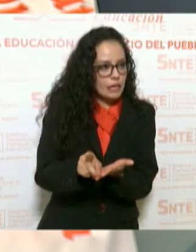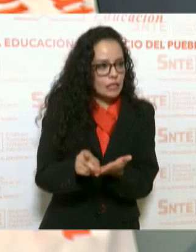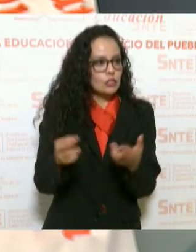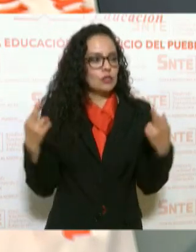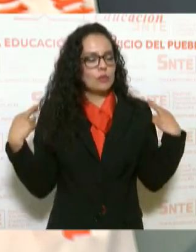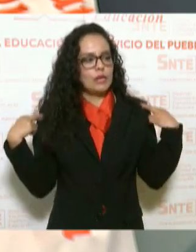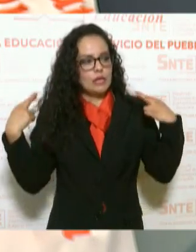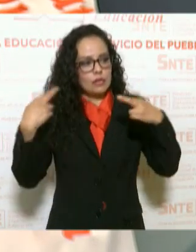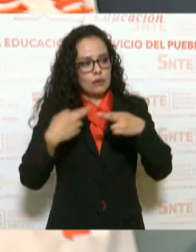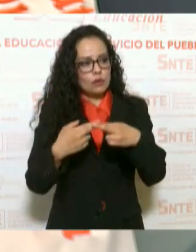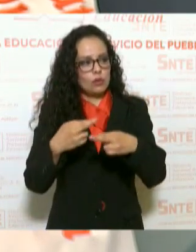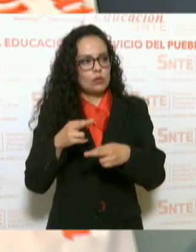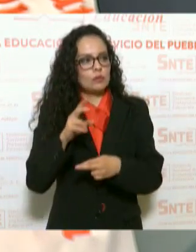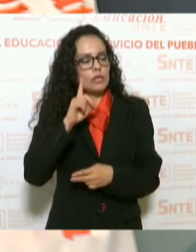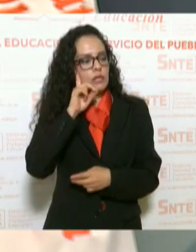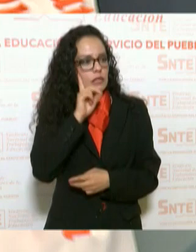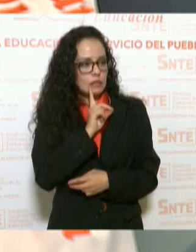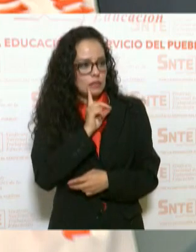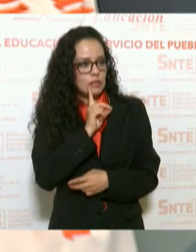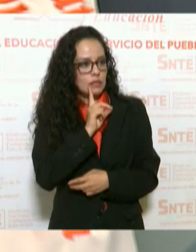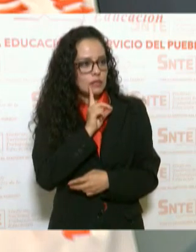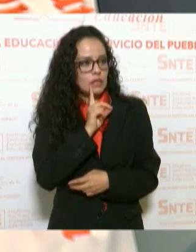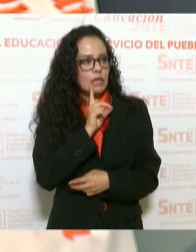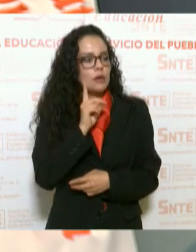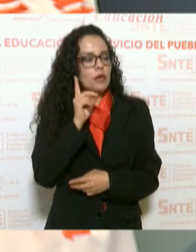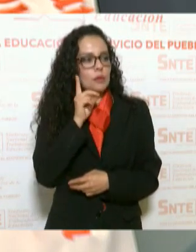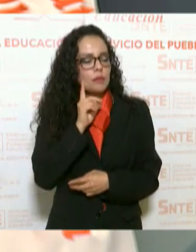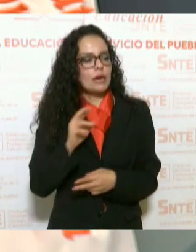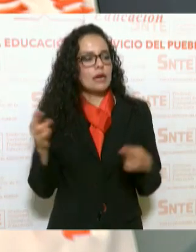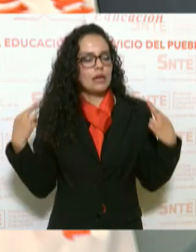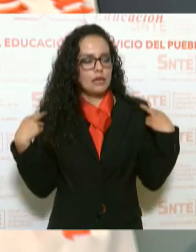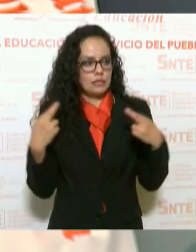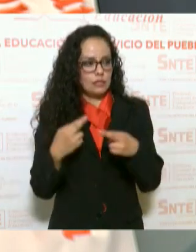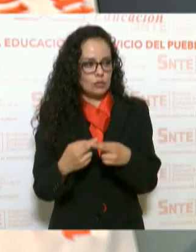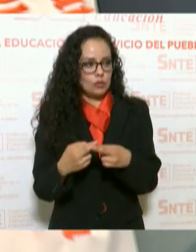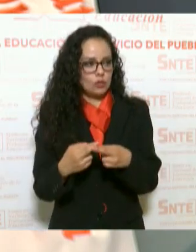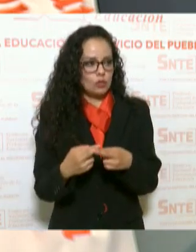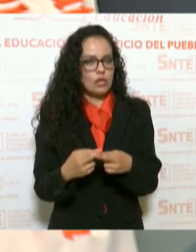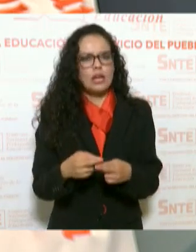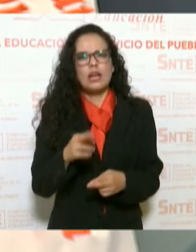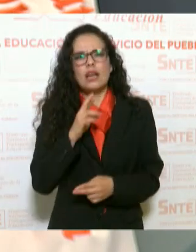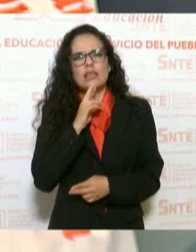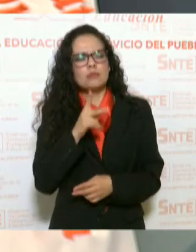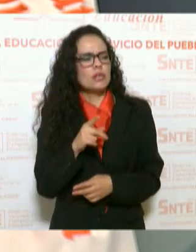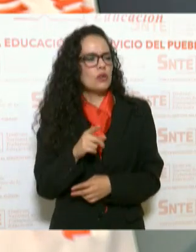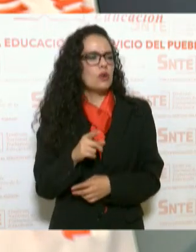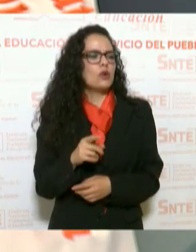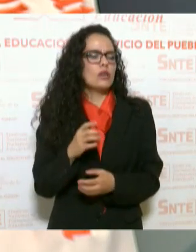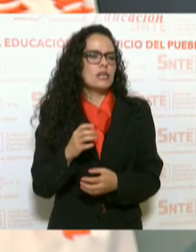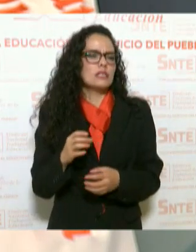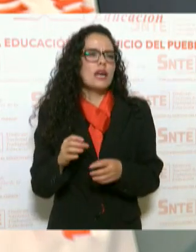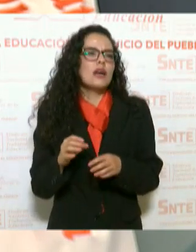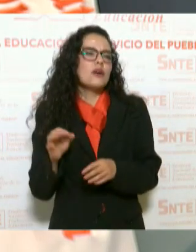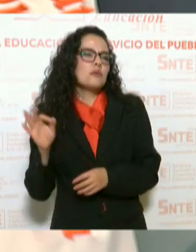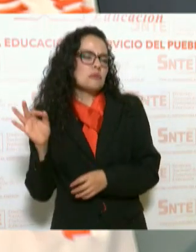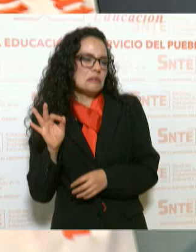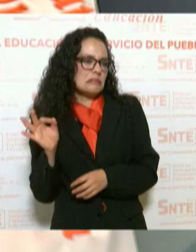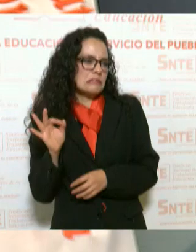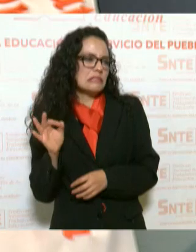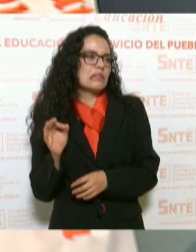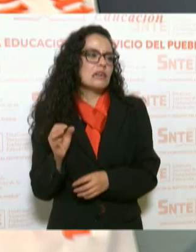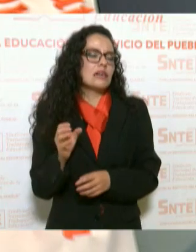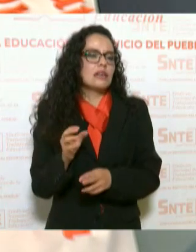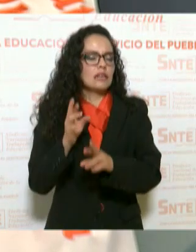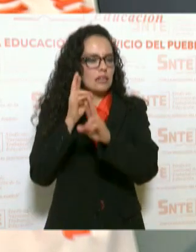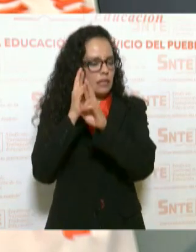nuestras responsabilidades en las mejores condiciones posibles, en un marco de respeto, dignificación